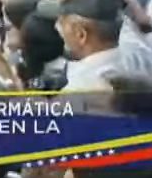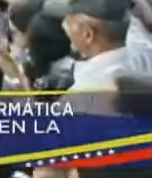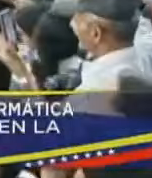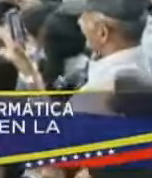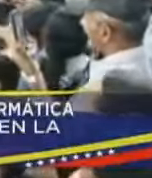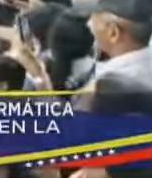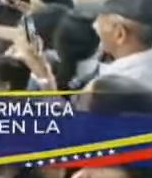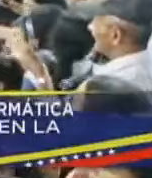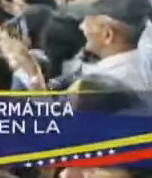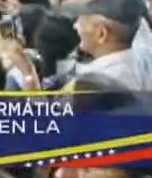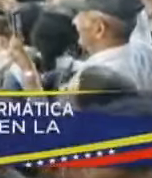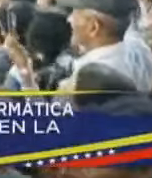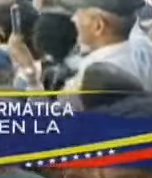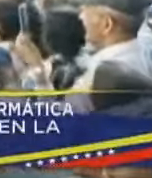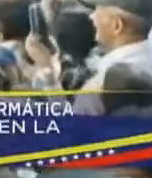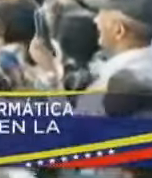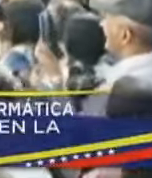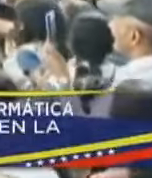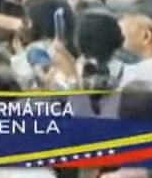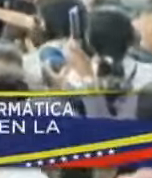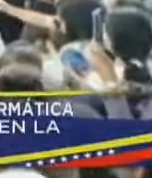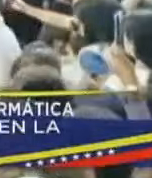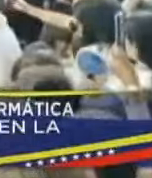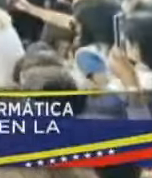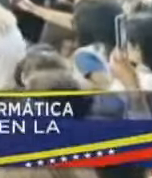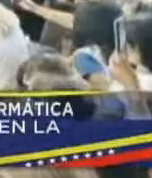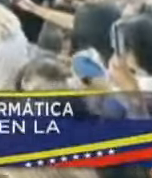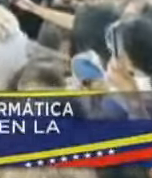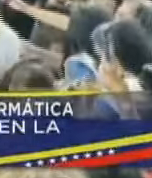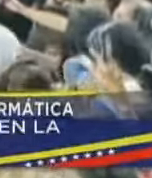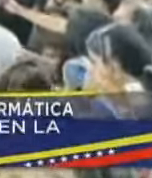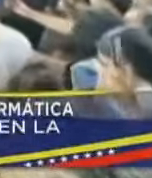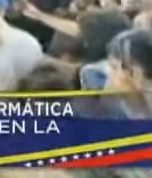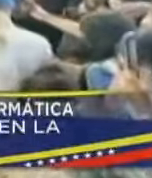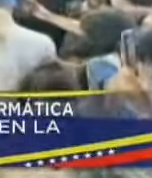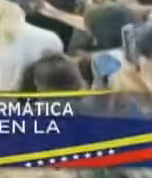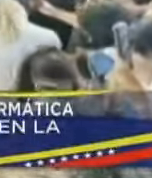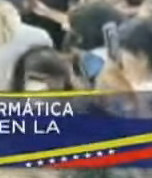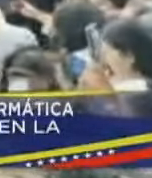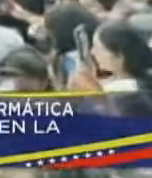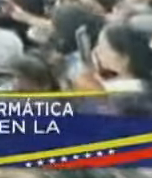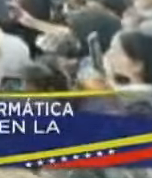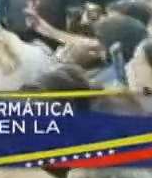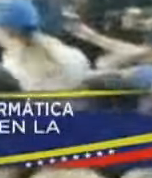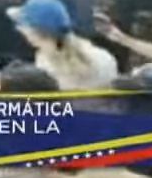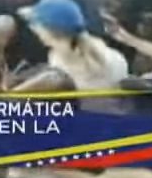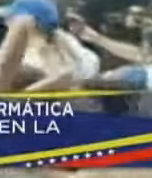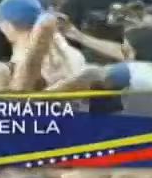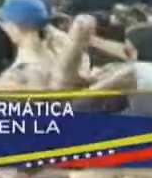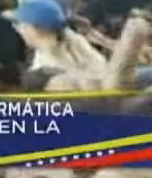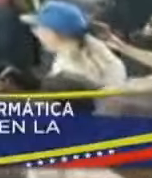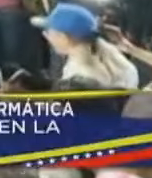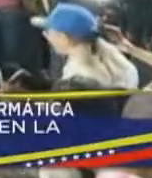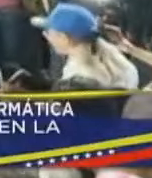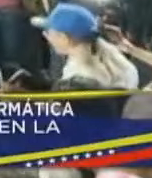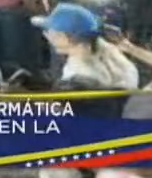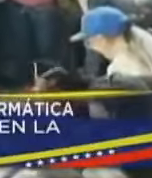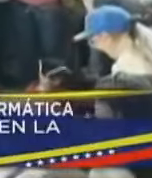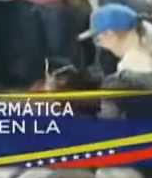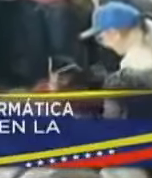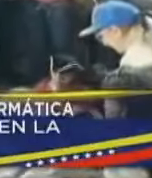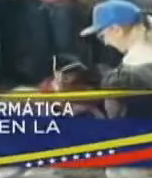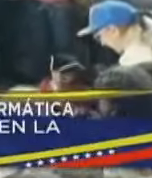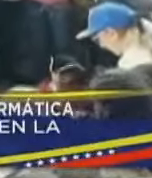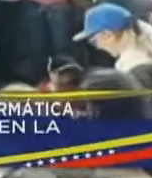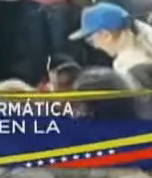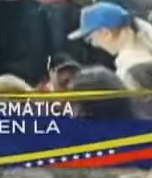Telemática. Además, también tiene sus jardines acá para todo lo que va a ser también la parte